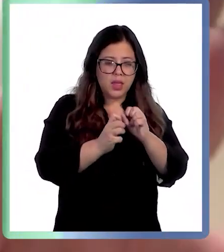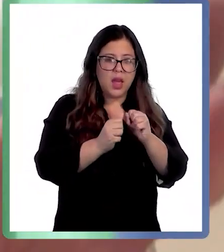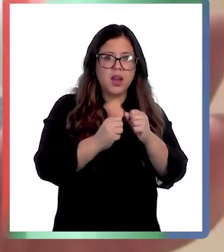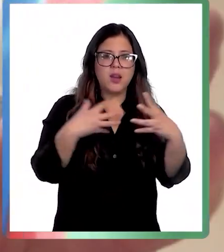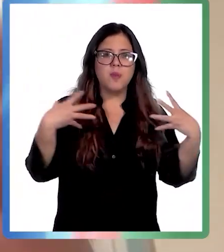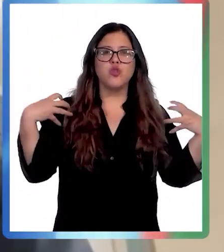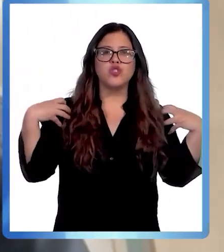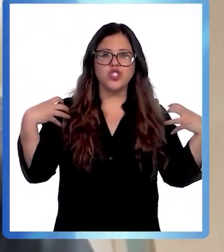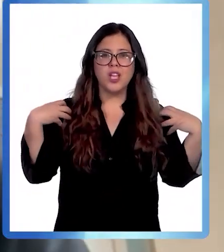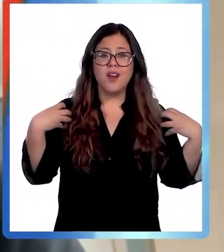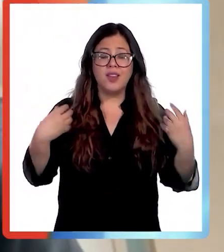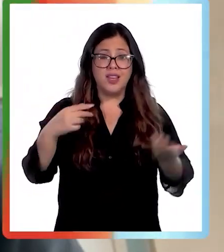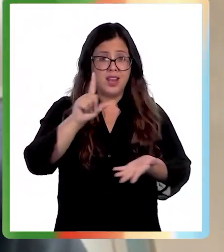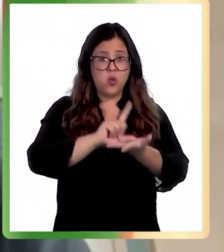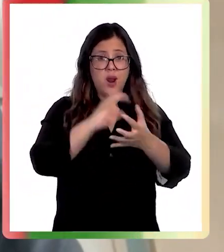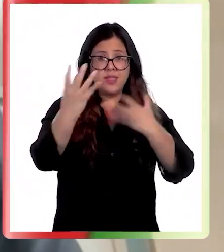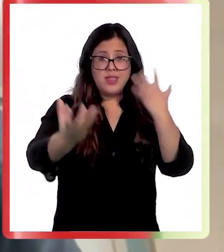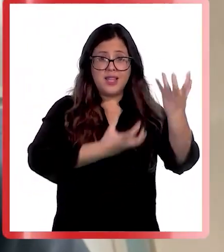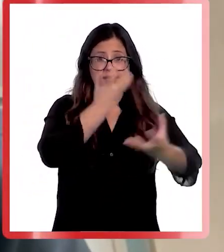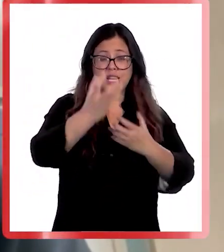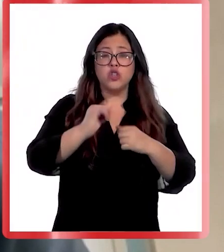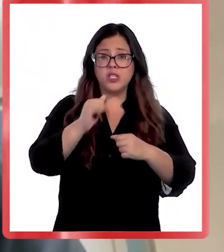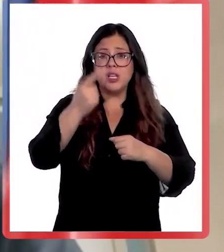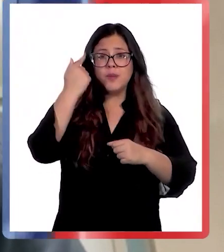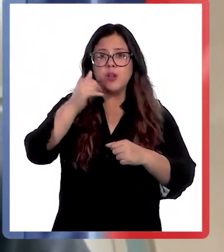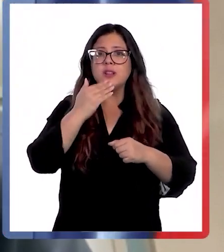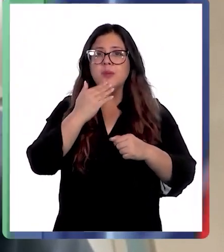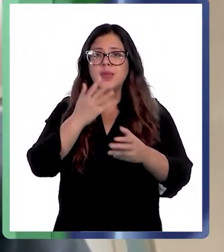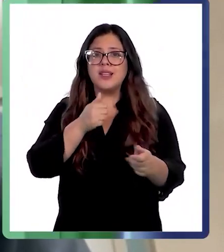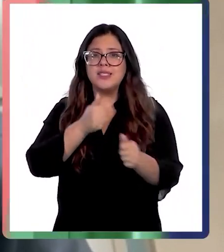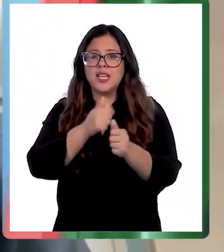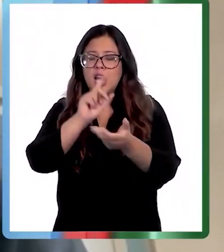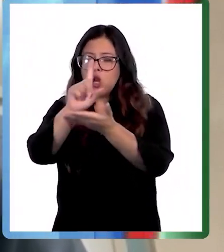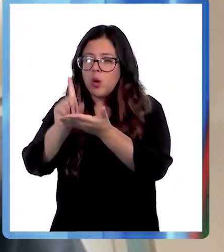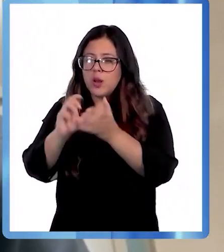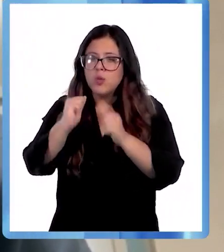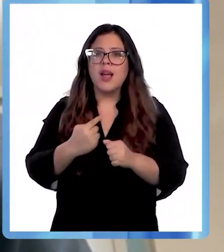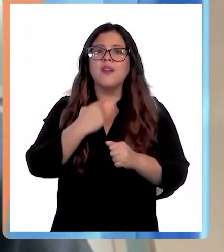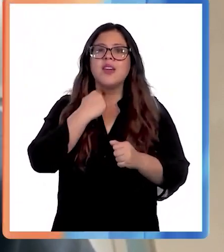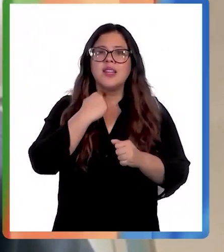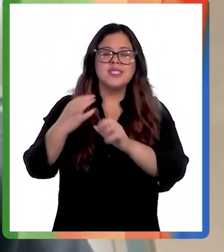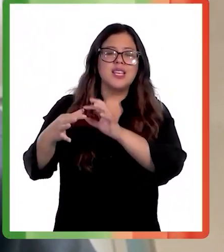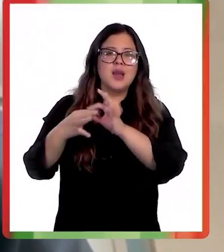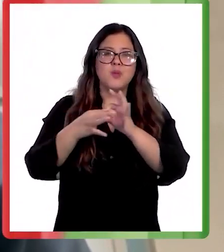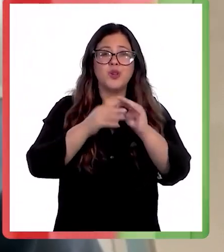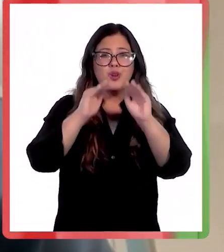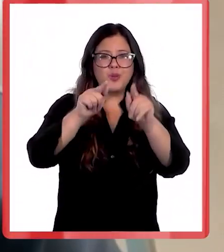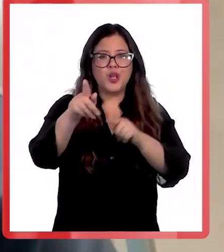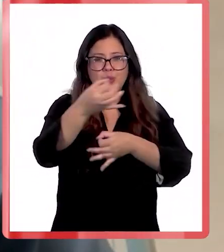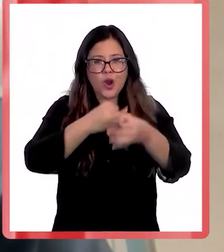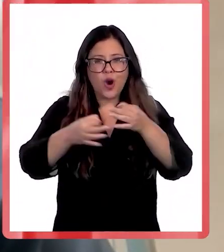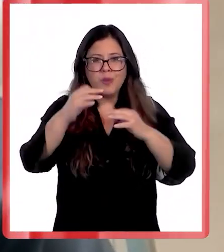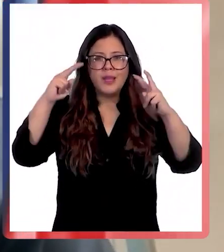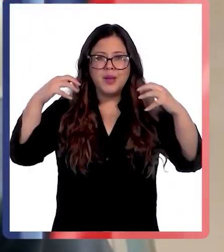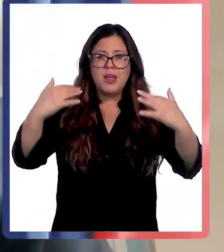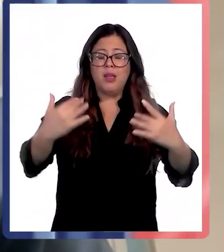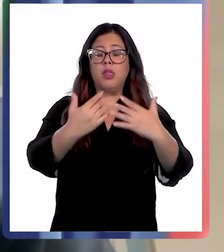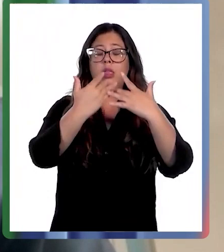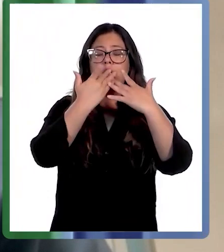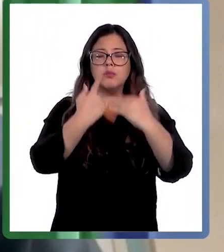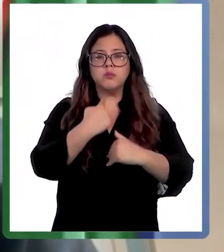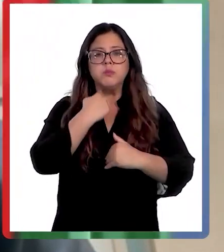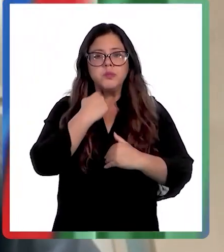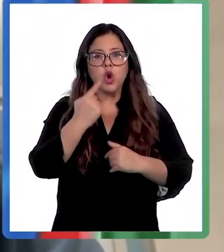solamente actúa en la zona del incendio, sino que va en la periferia buscando dónde son las zonas que pueden afectarse por esto que tú me estabas comentando.